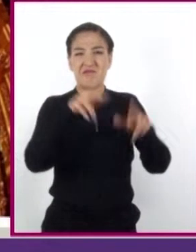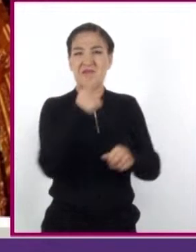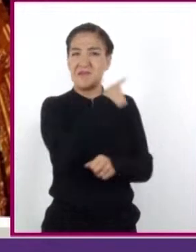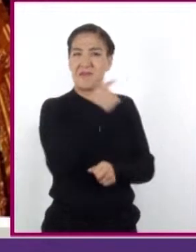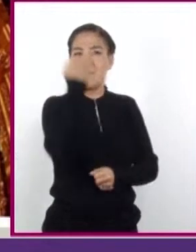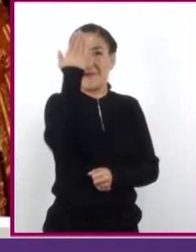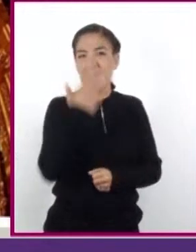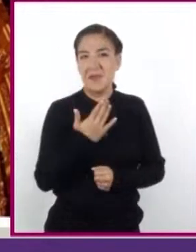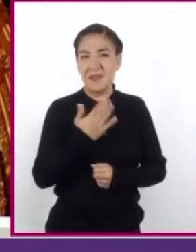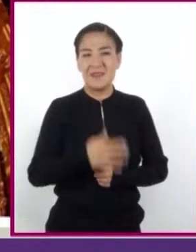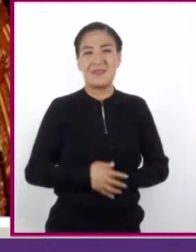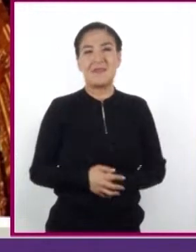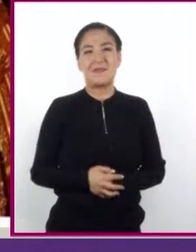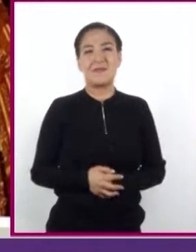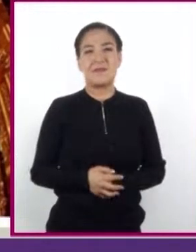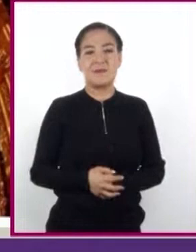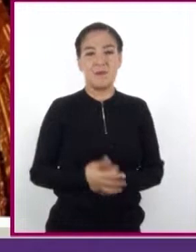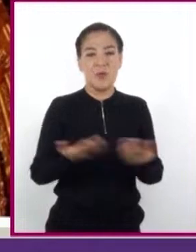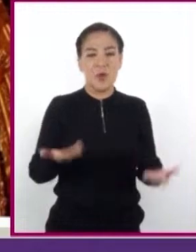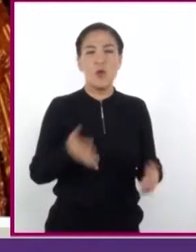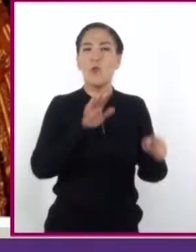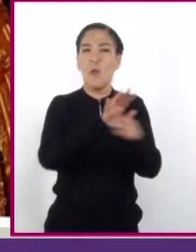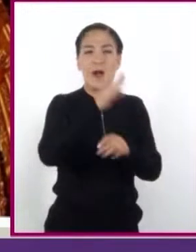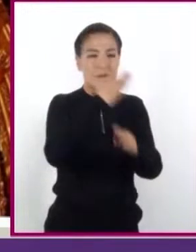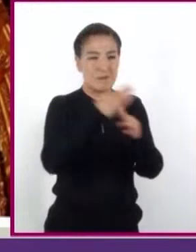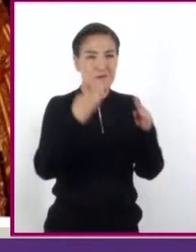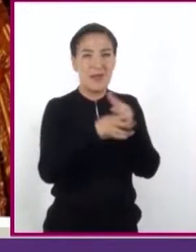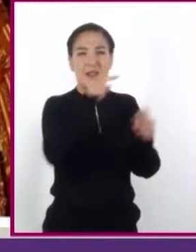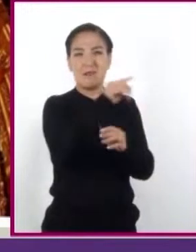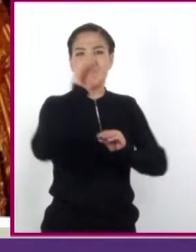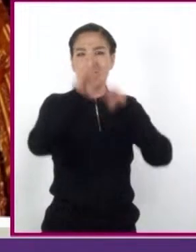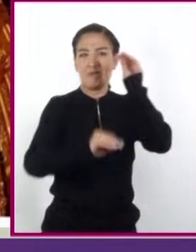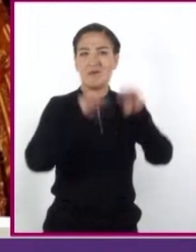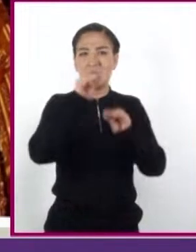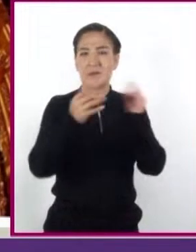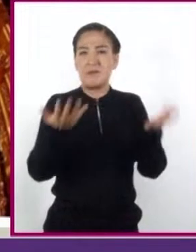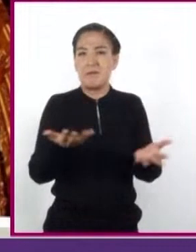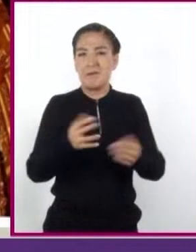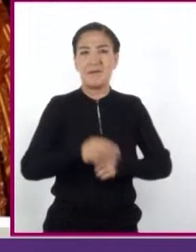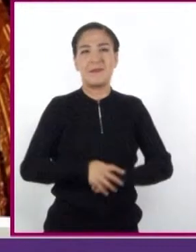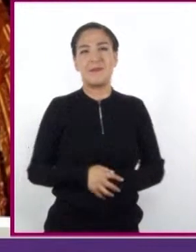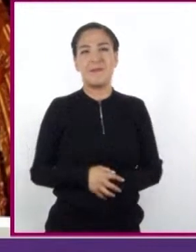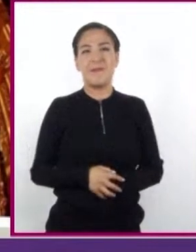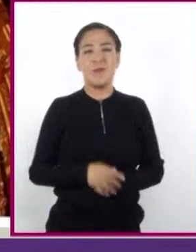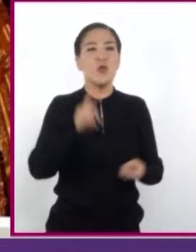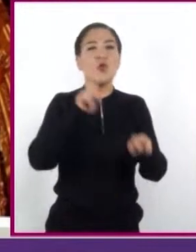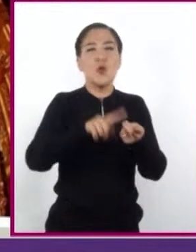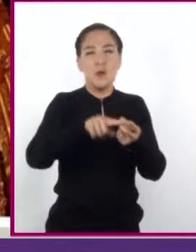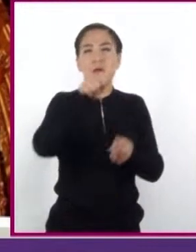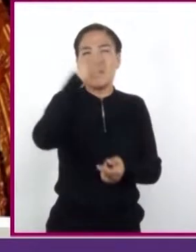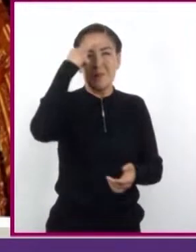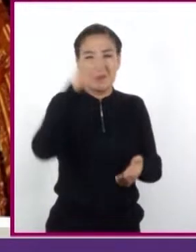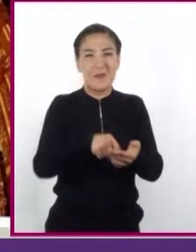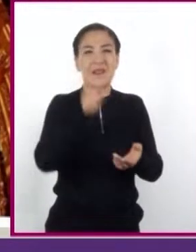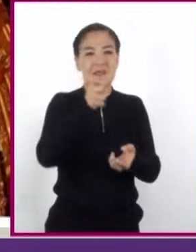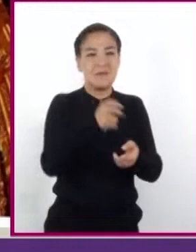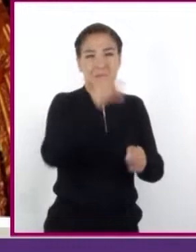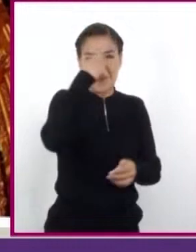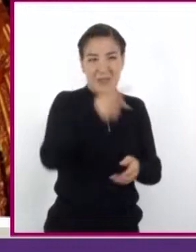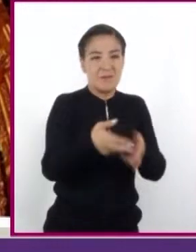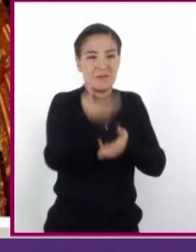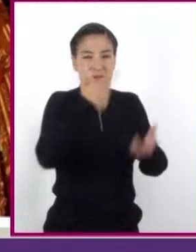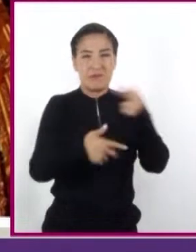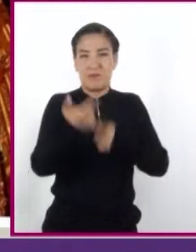imagen? ¿De qué material suponen que está hecho? ¿De dónde creen que se obtenían los recursos